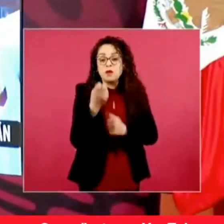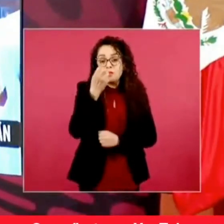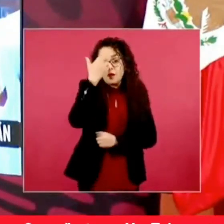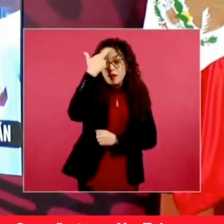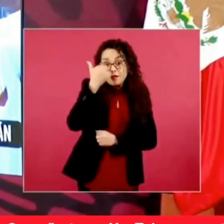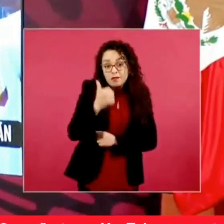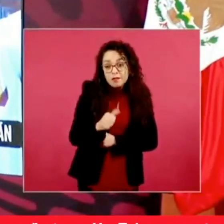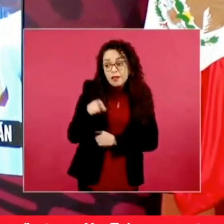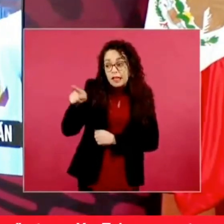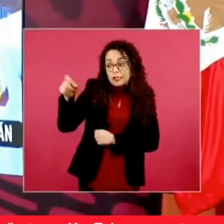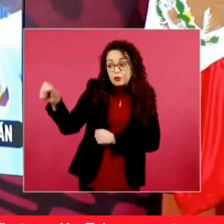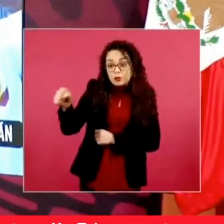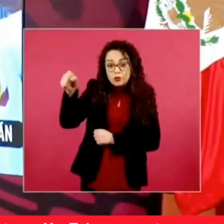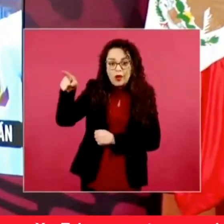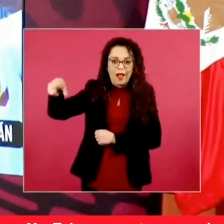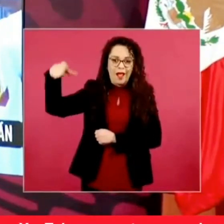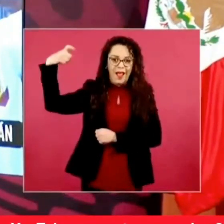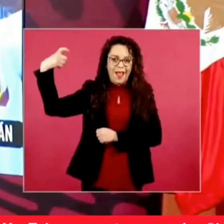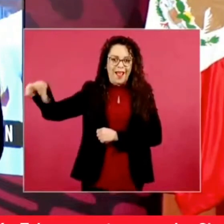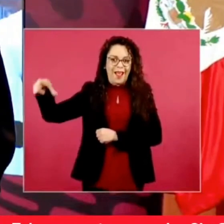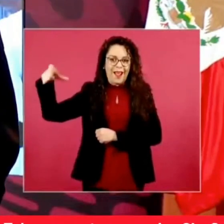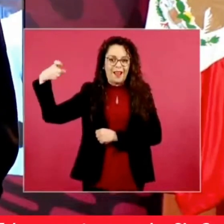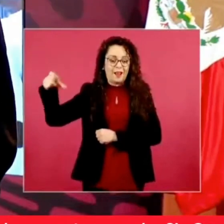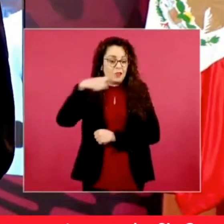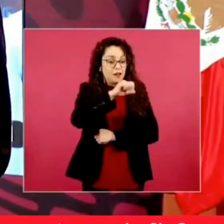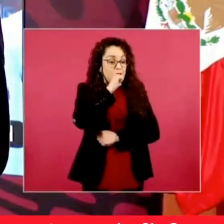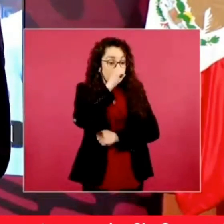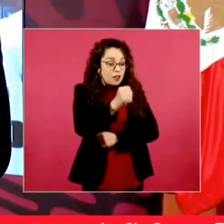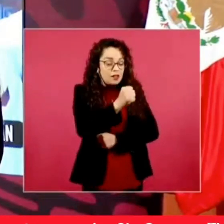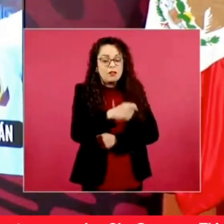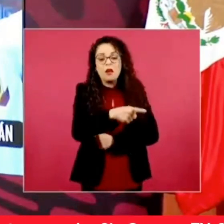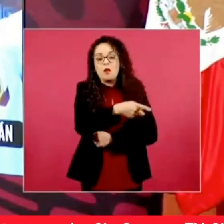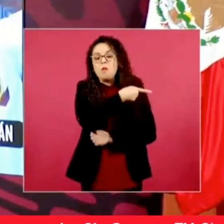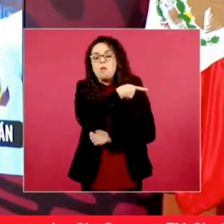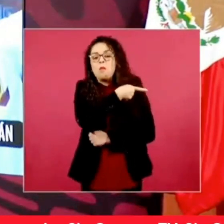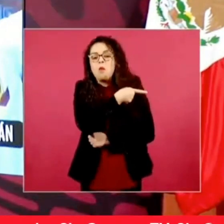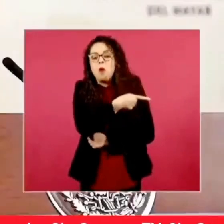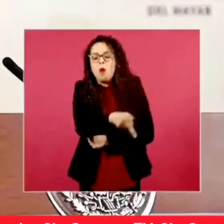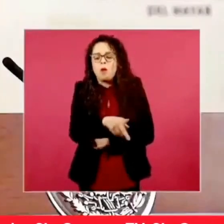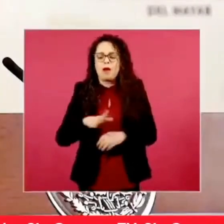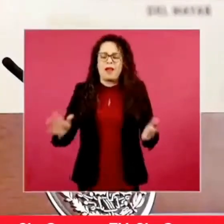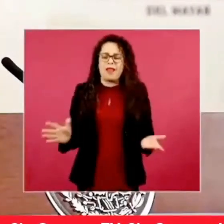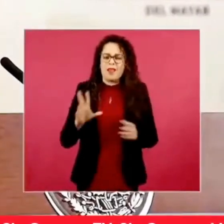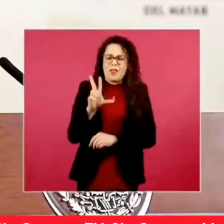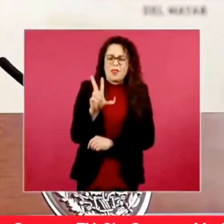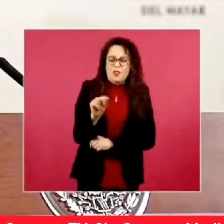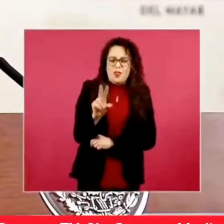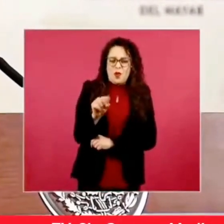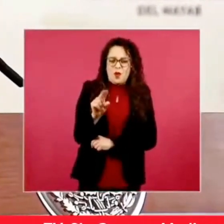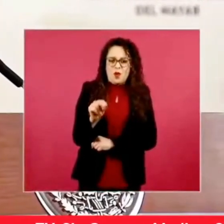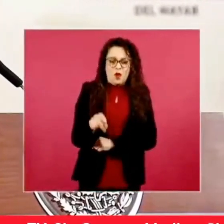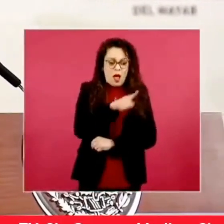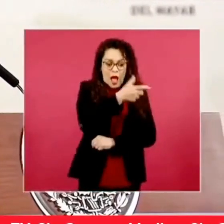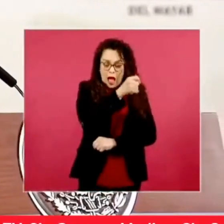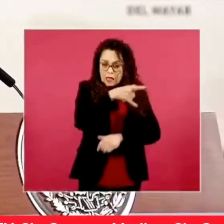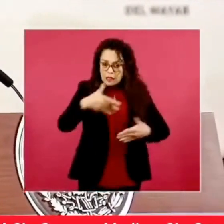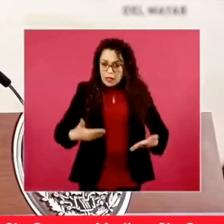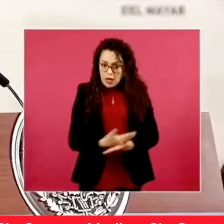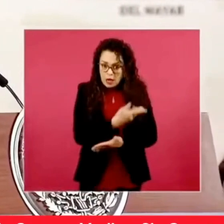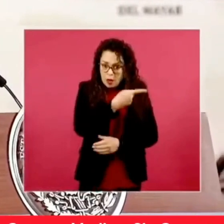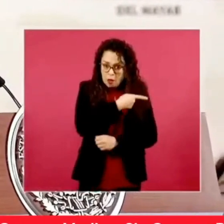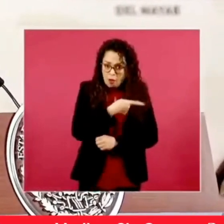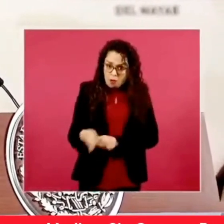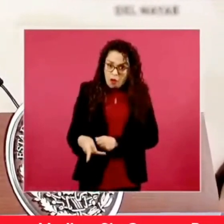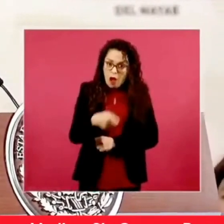pobres, y que el que nace pobre tiene que morir pobre.